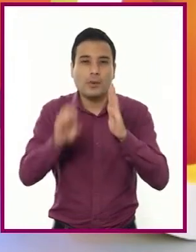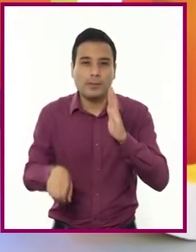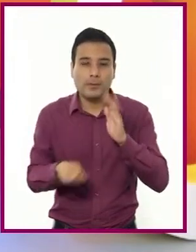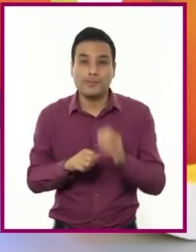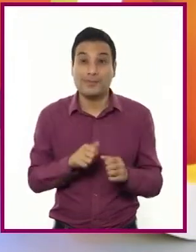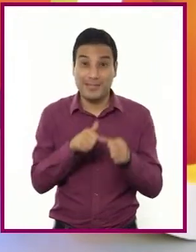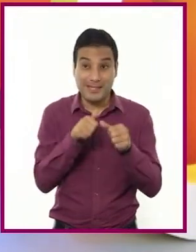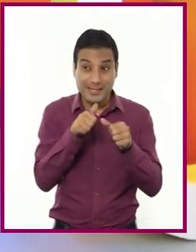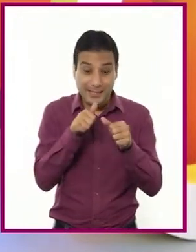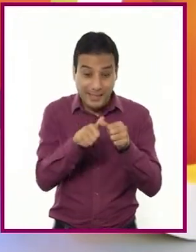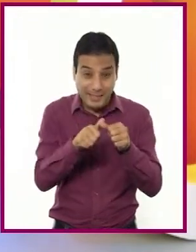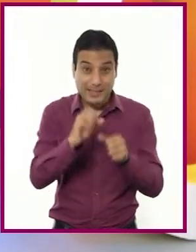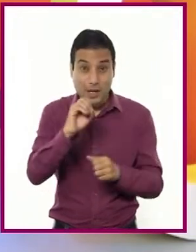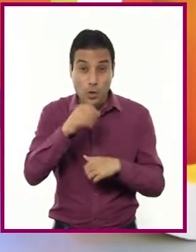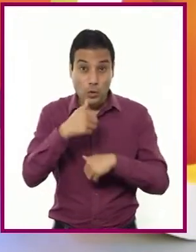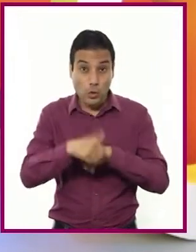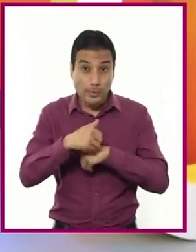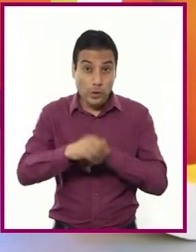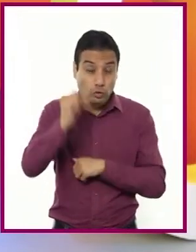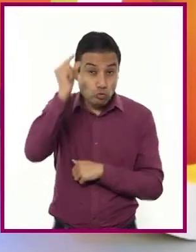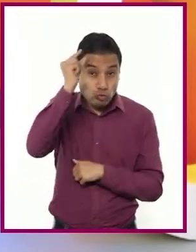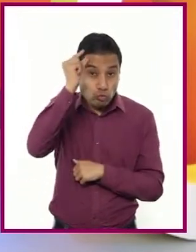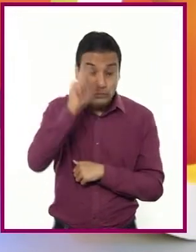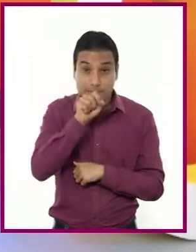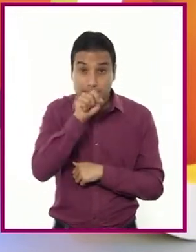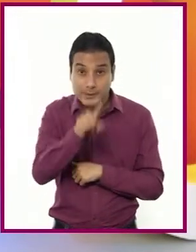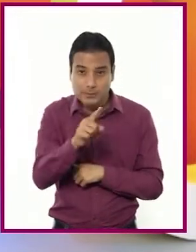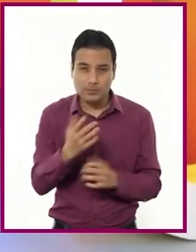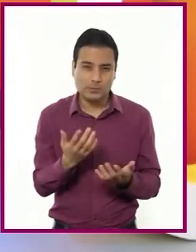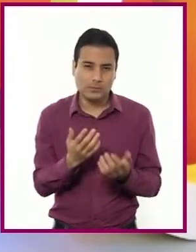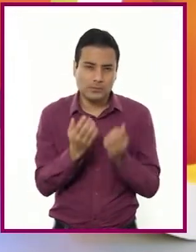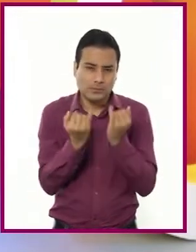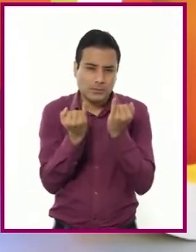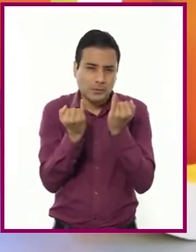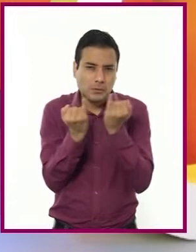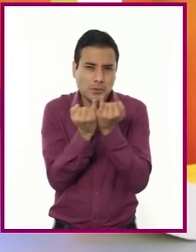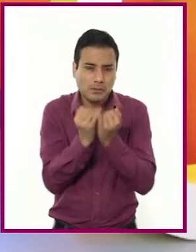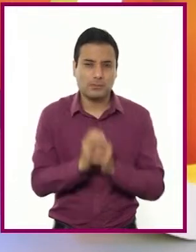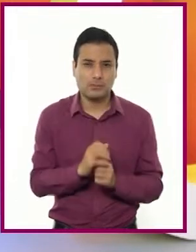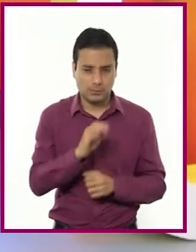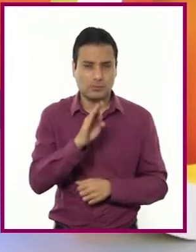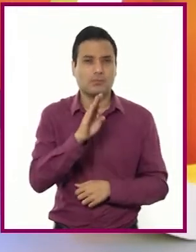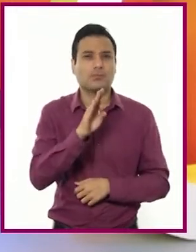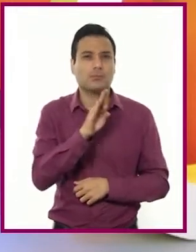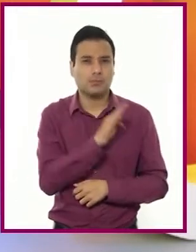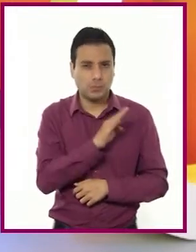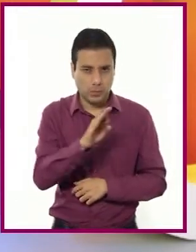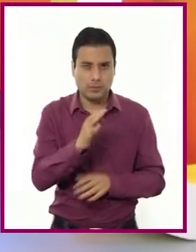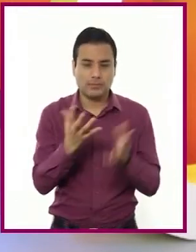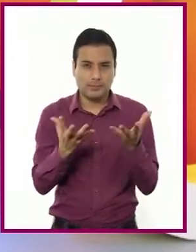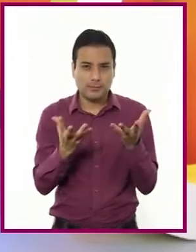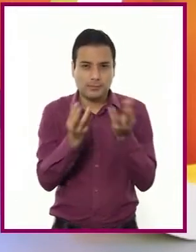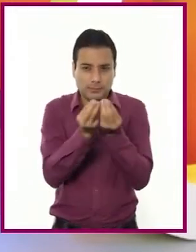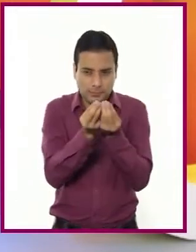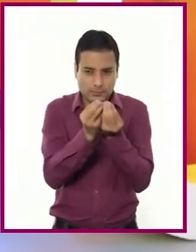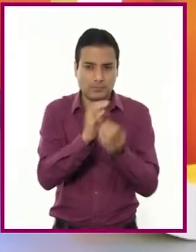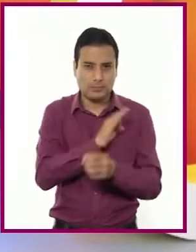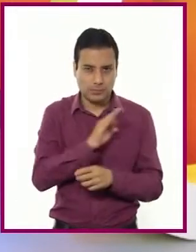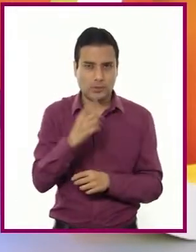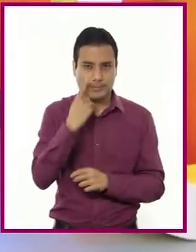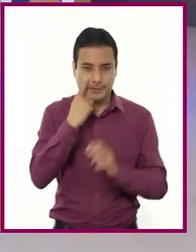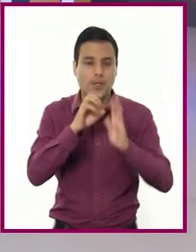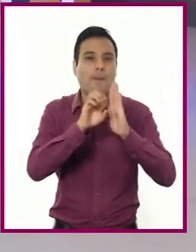el mismo exponente, entonces son semejantes y podemos agruparlas para simplificar la expresión.